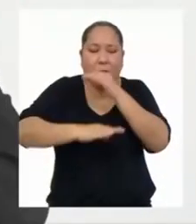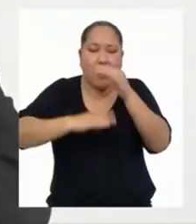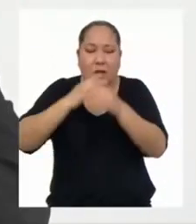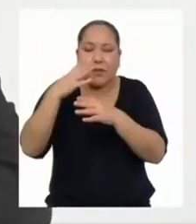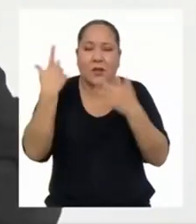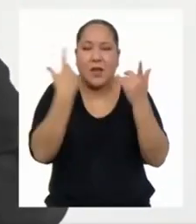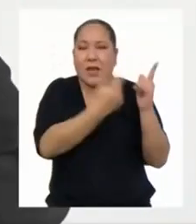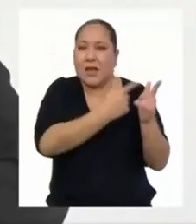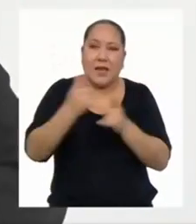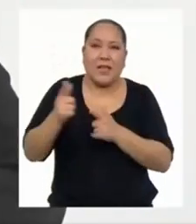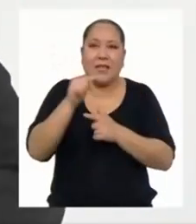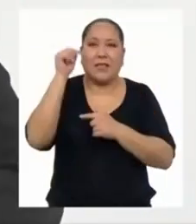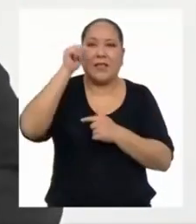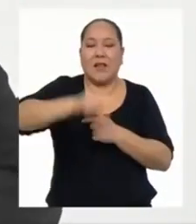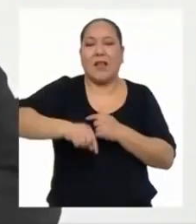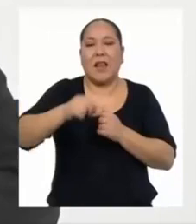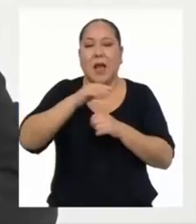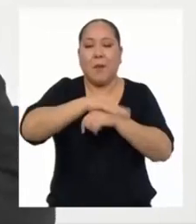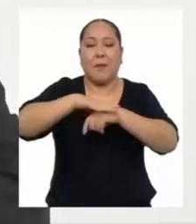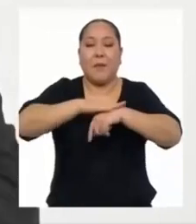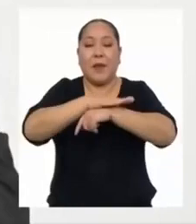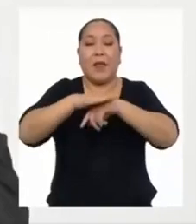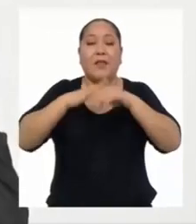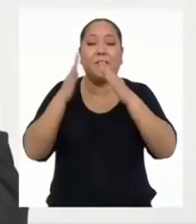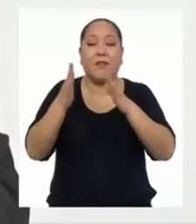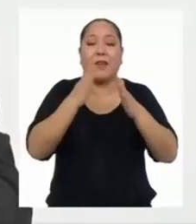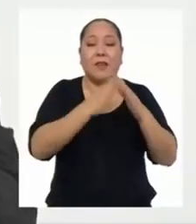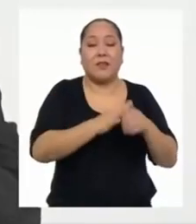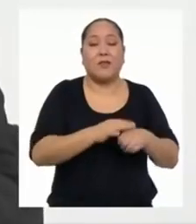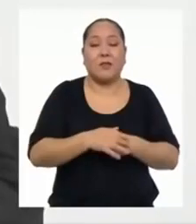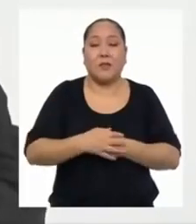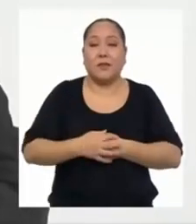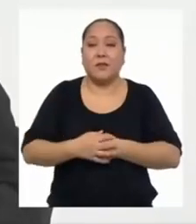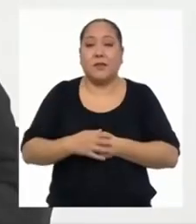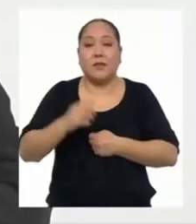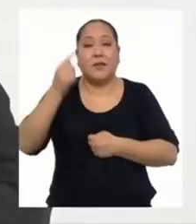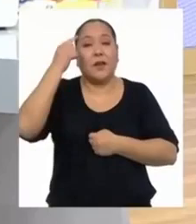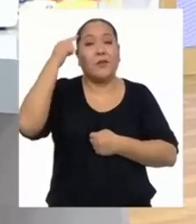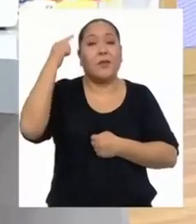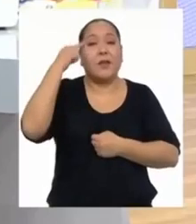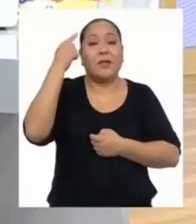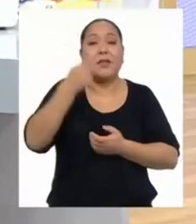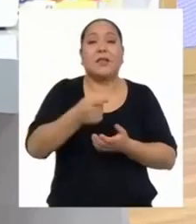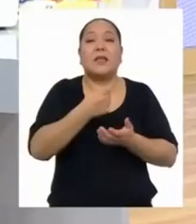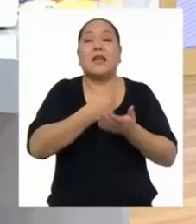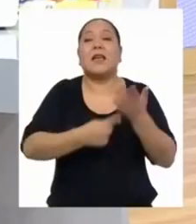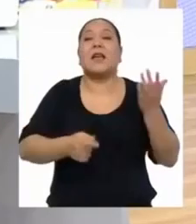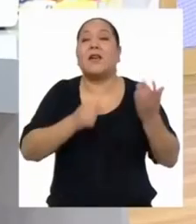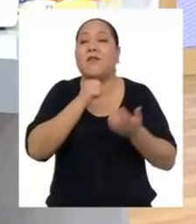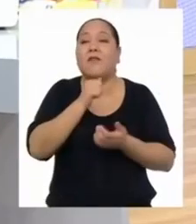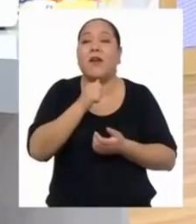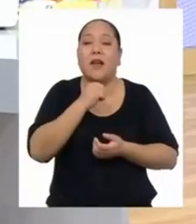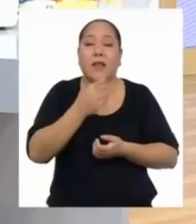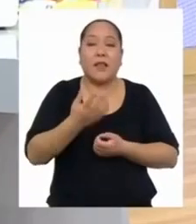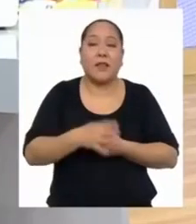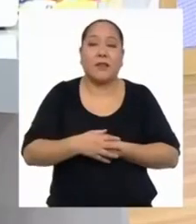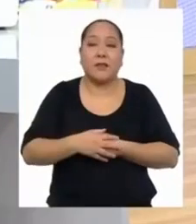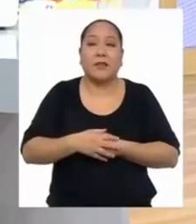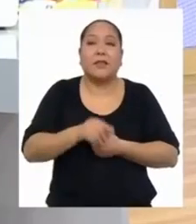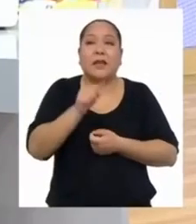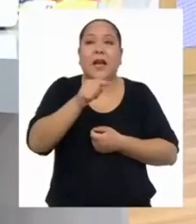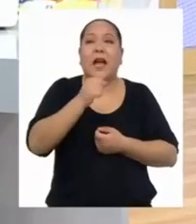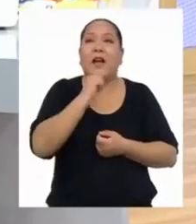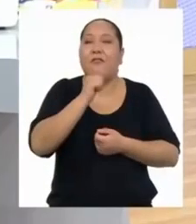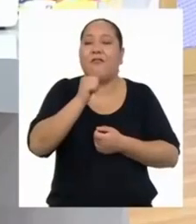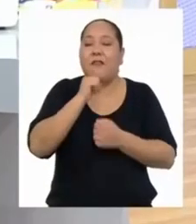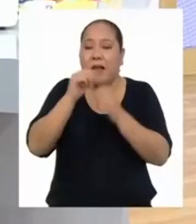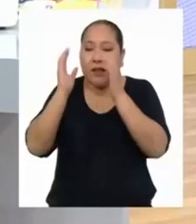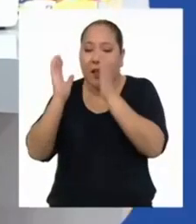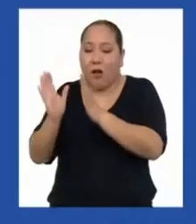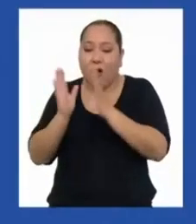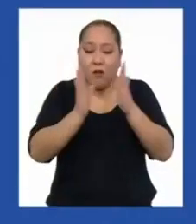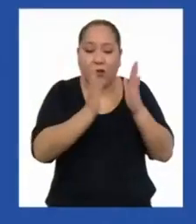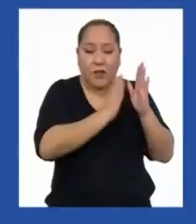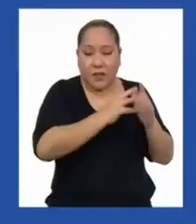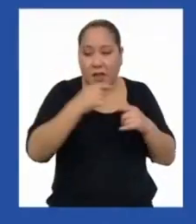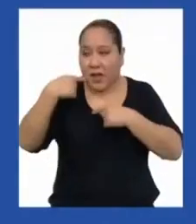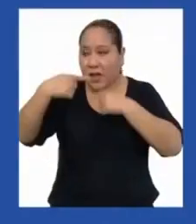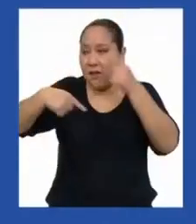nuestra planificación del texto. ¿Qué crees que falta? Nos falta ordenar los hechos que vamos a